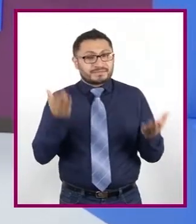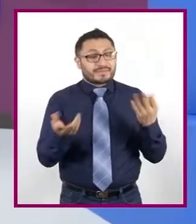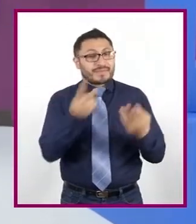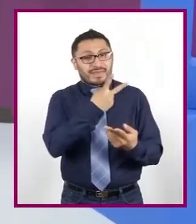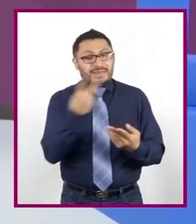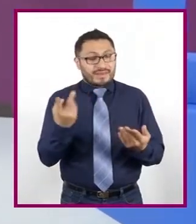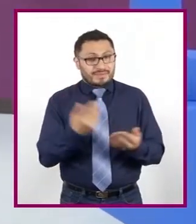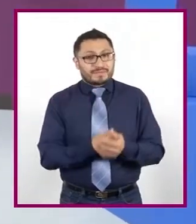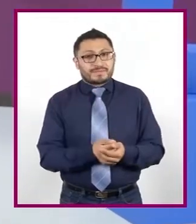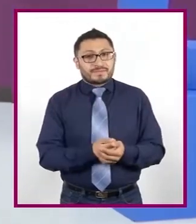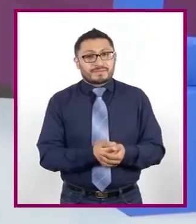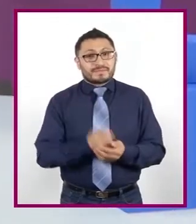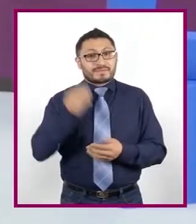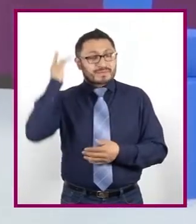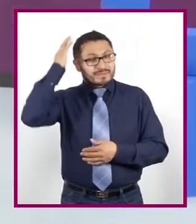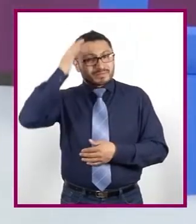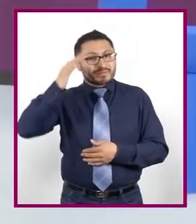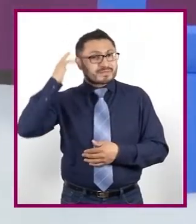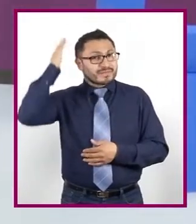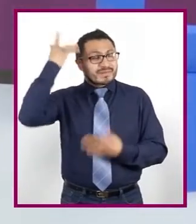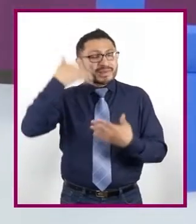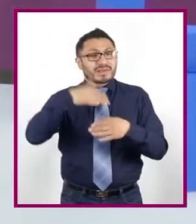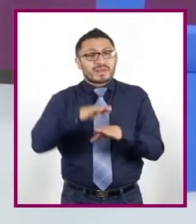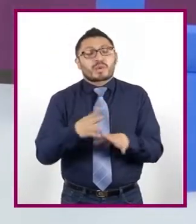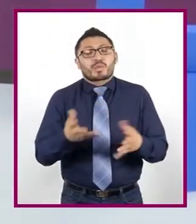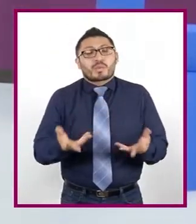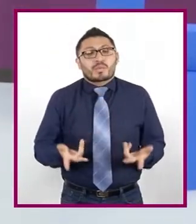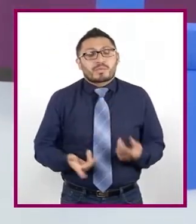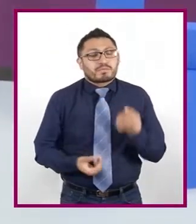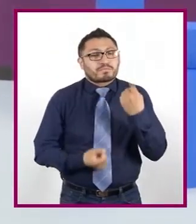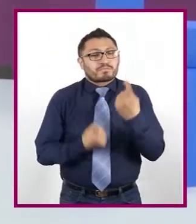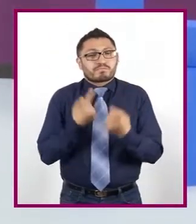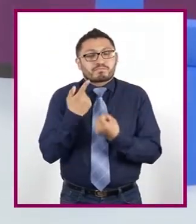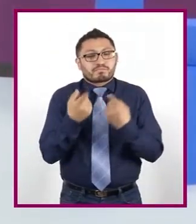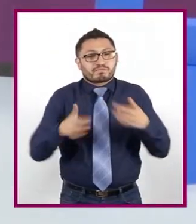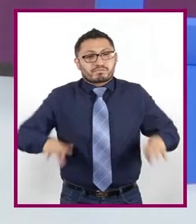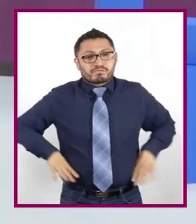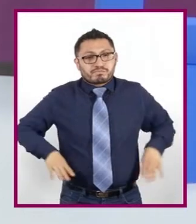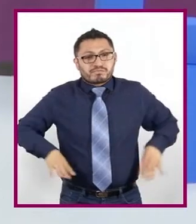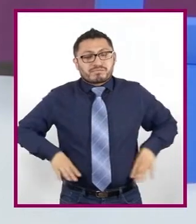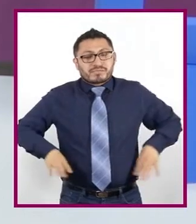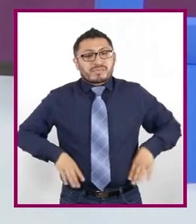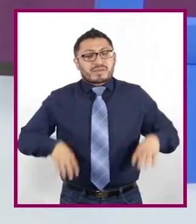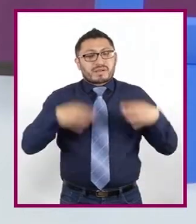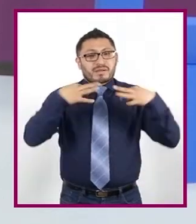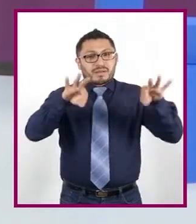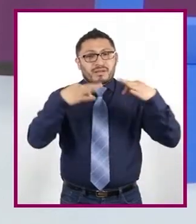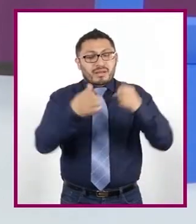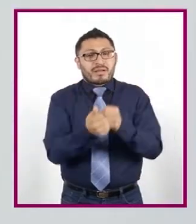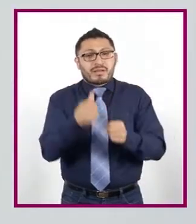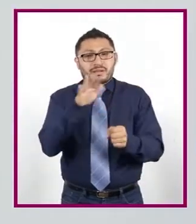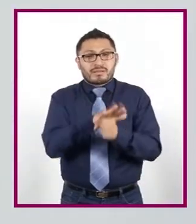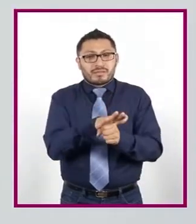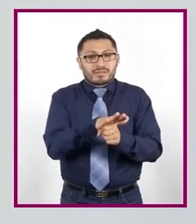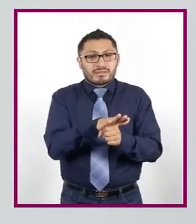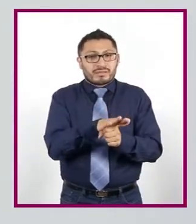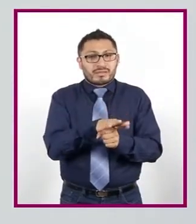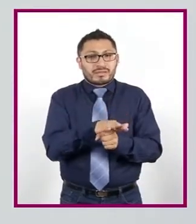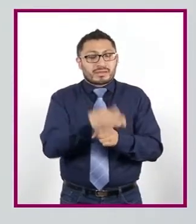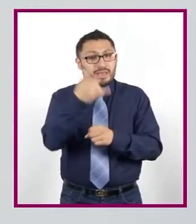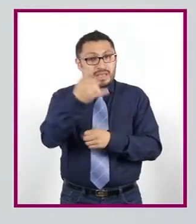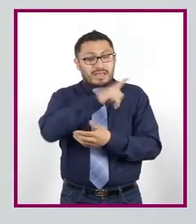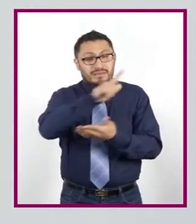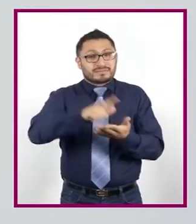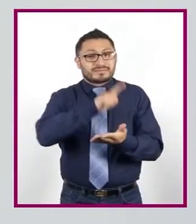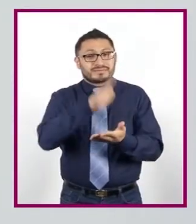contratantes. Reflexionemos sobre algunas características de los documentos administrativos y